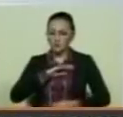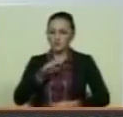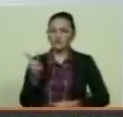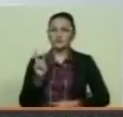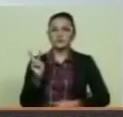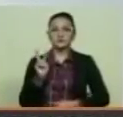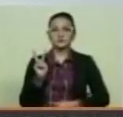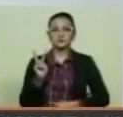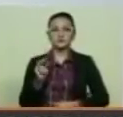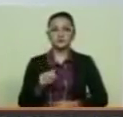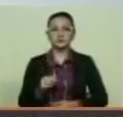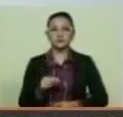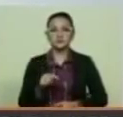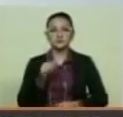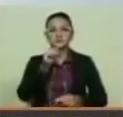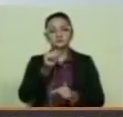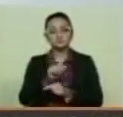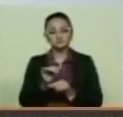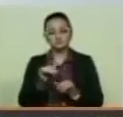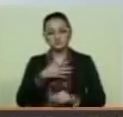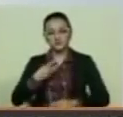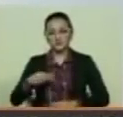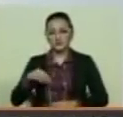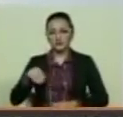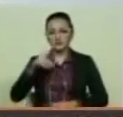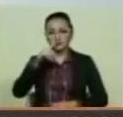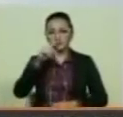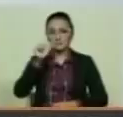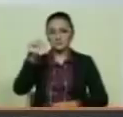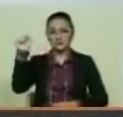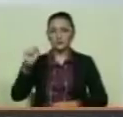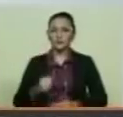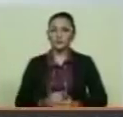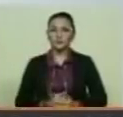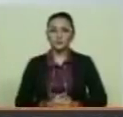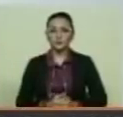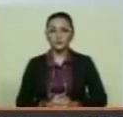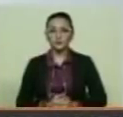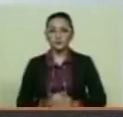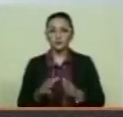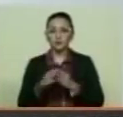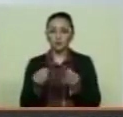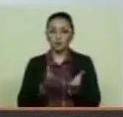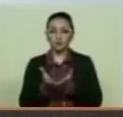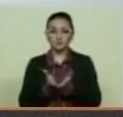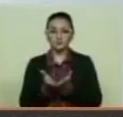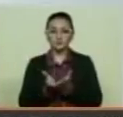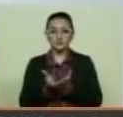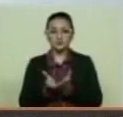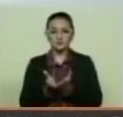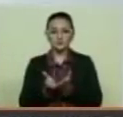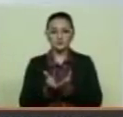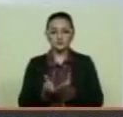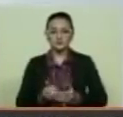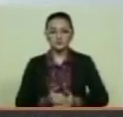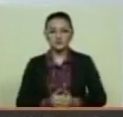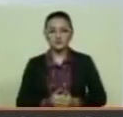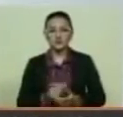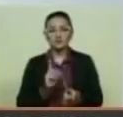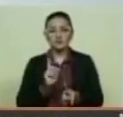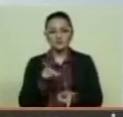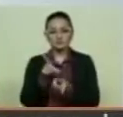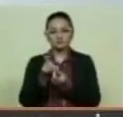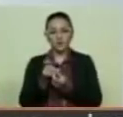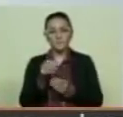y tal como lo instruyó el presidente de la República el día de su lanzamiento, todos los servicios tendrán que cobrarse